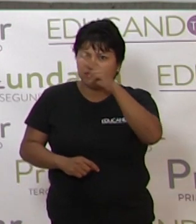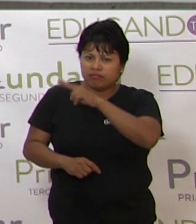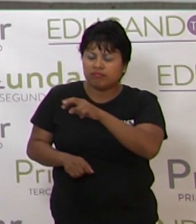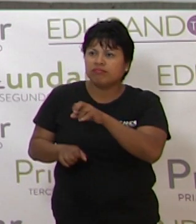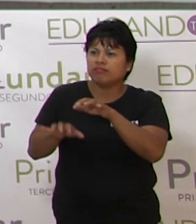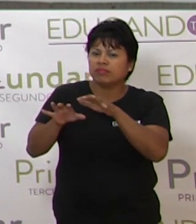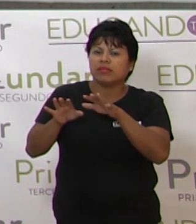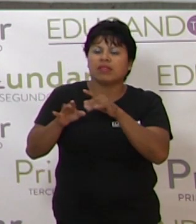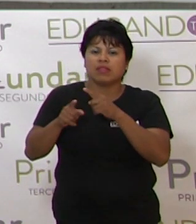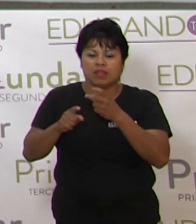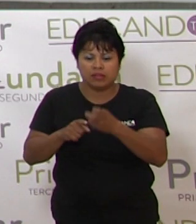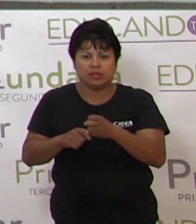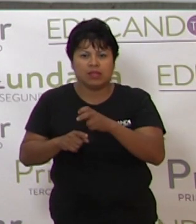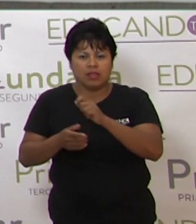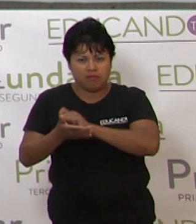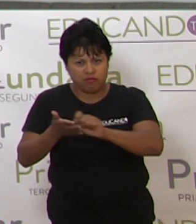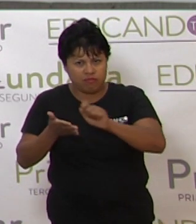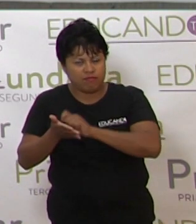esta novela.